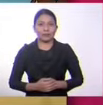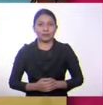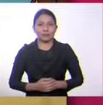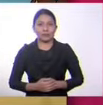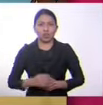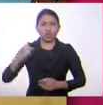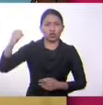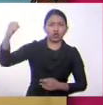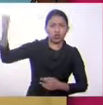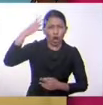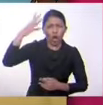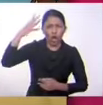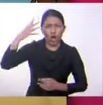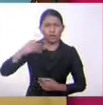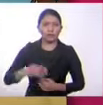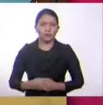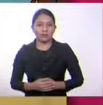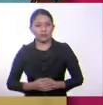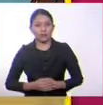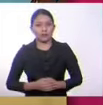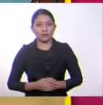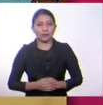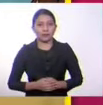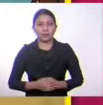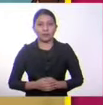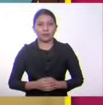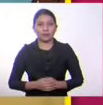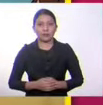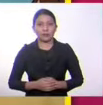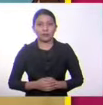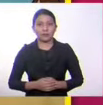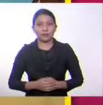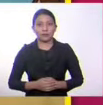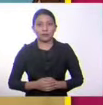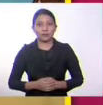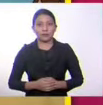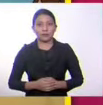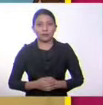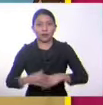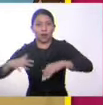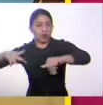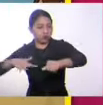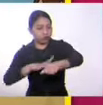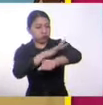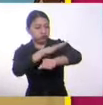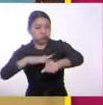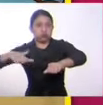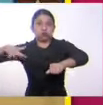Sol. Playa.